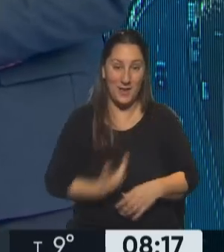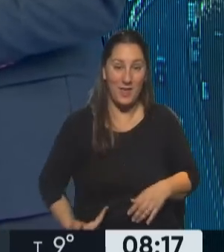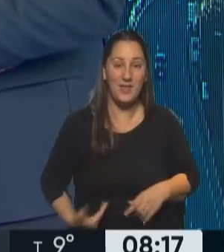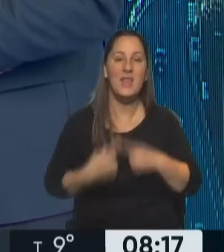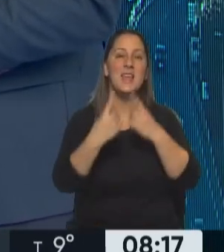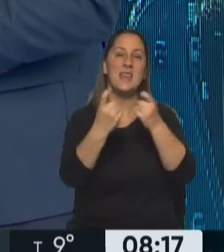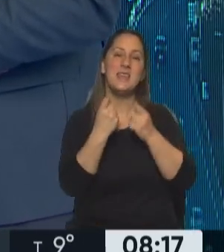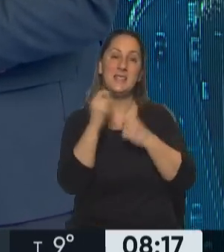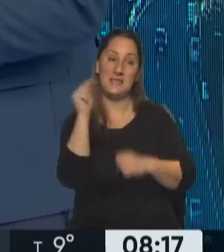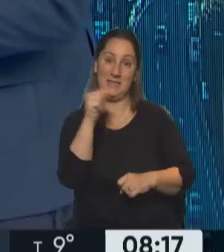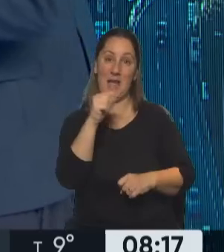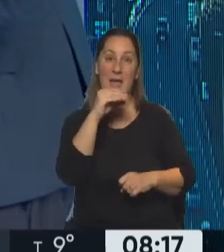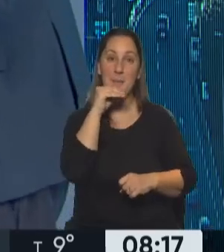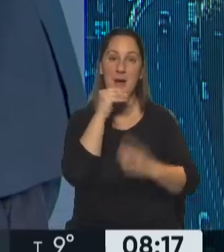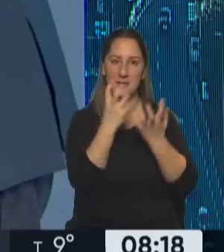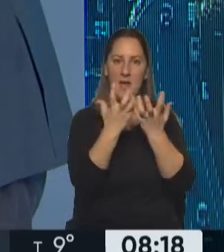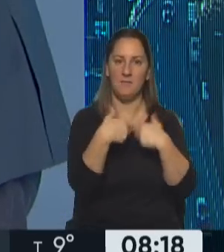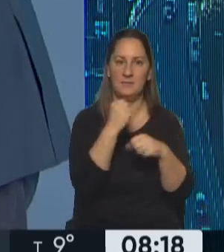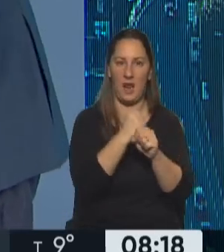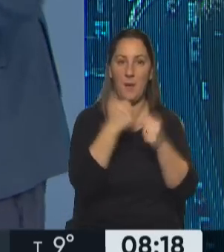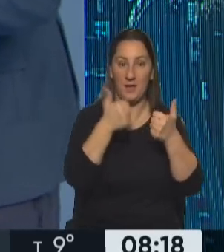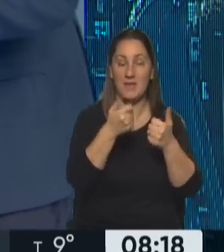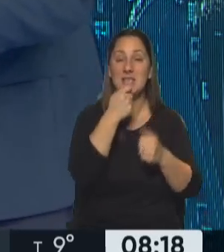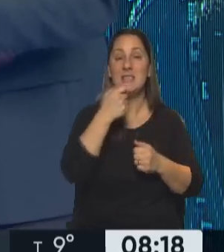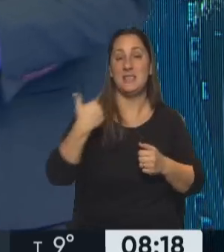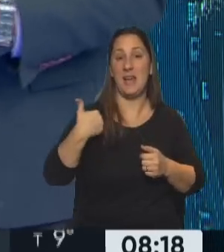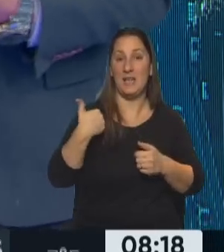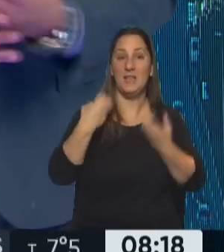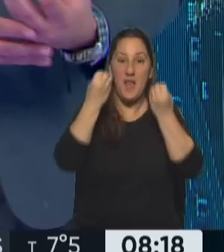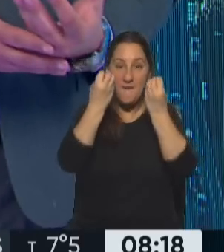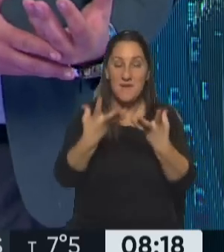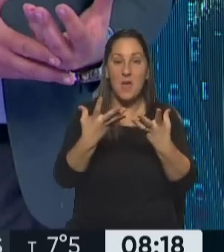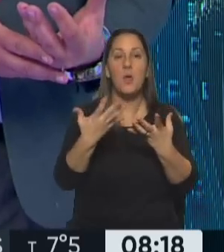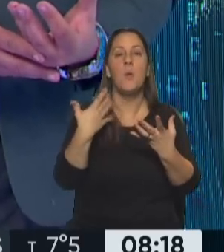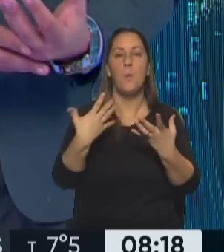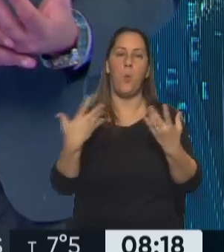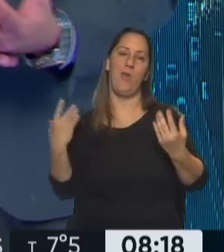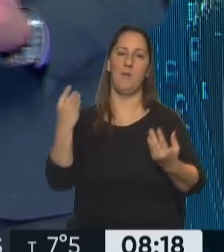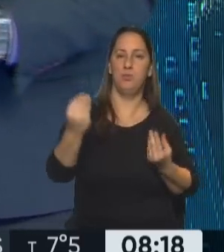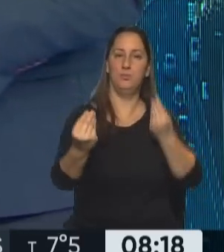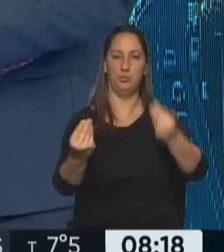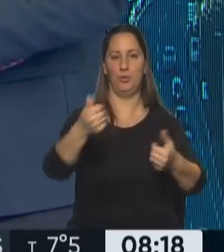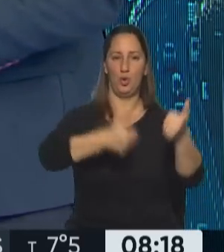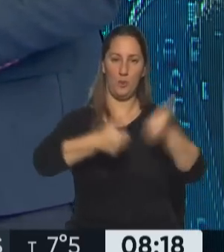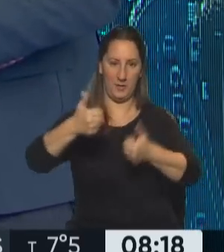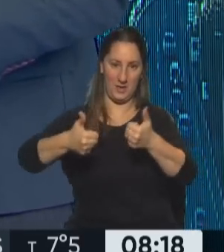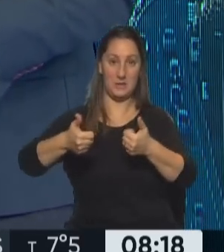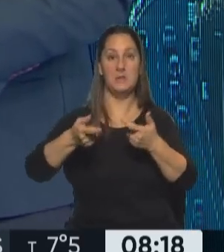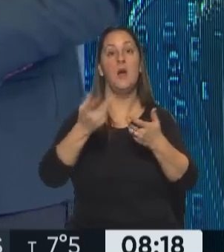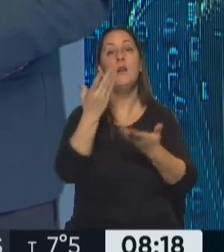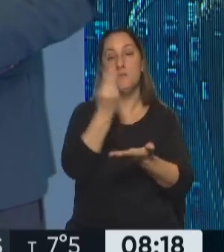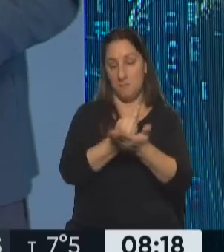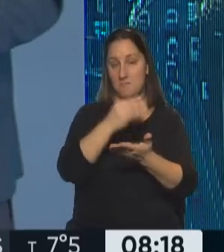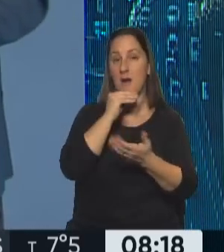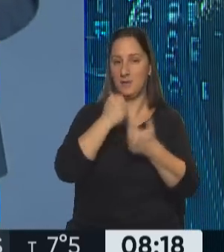Sergio Massa le vaya bien, porque si le va bien al país, tienen posibilidades de competir. Fundamentalmente al propio Massa. Exacto. Pero